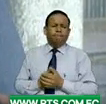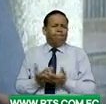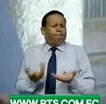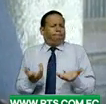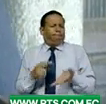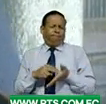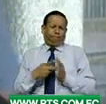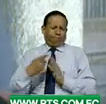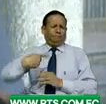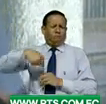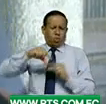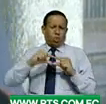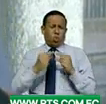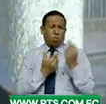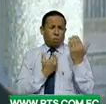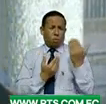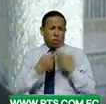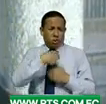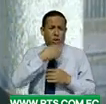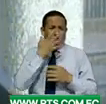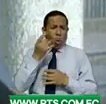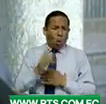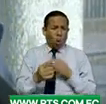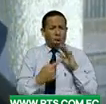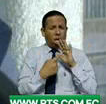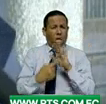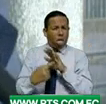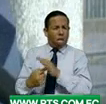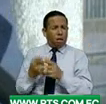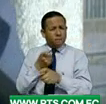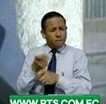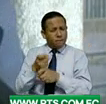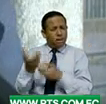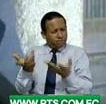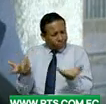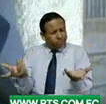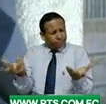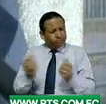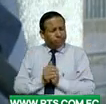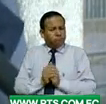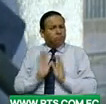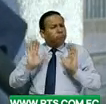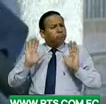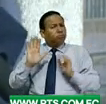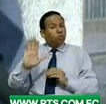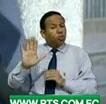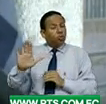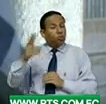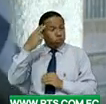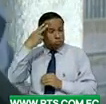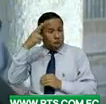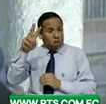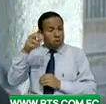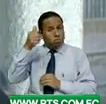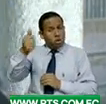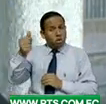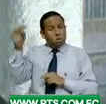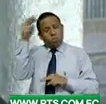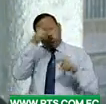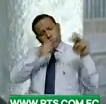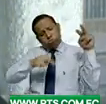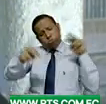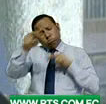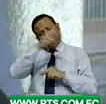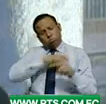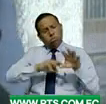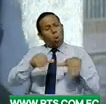y debería, en este caso, la autoridad de ese país analizar todos